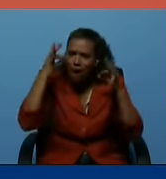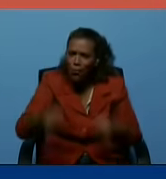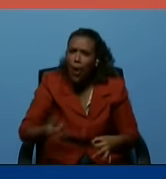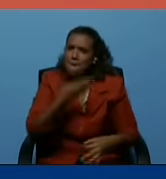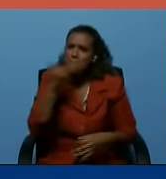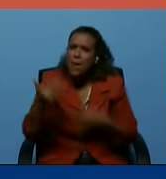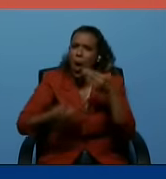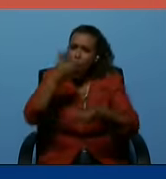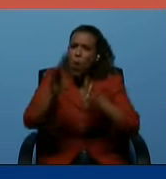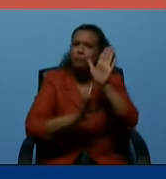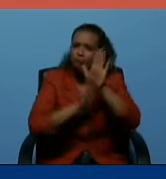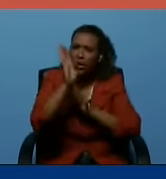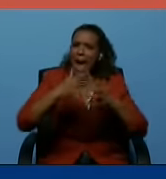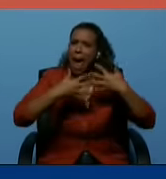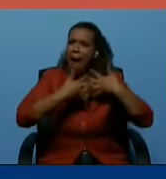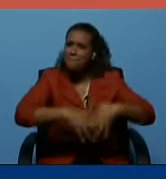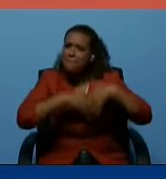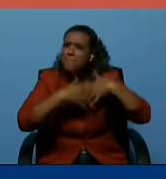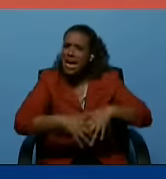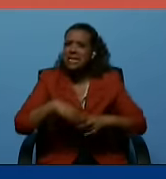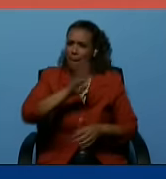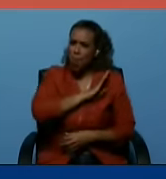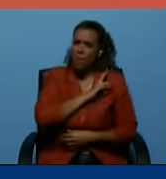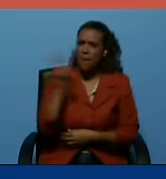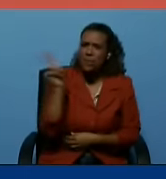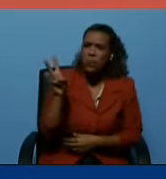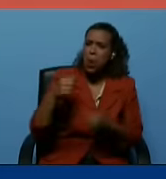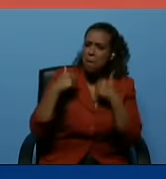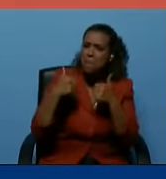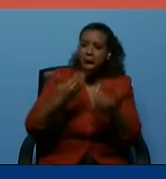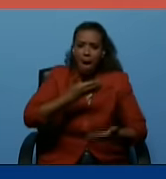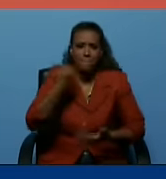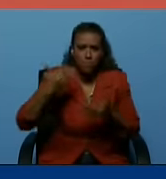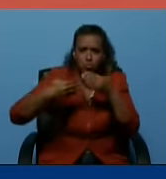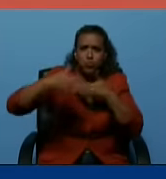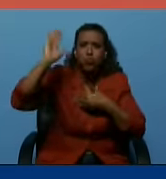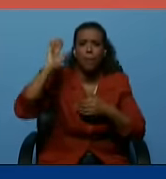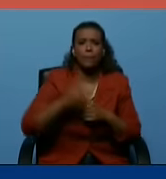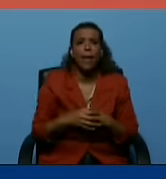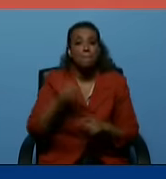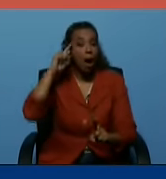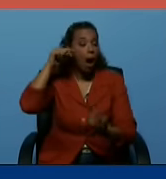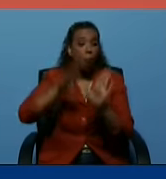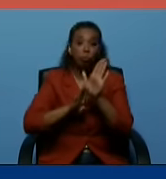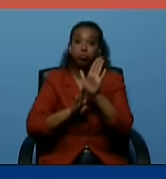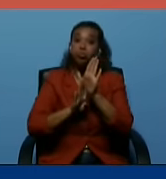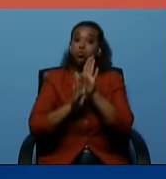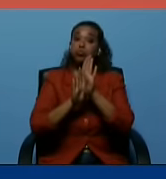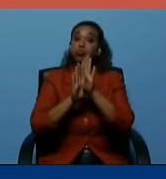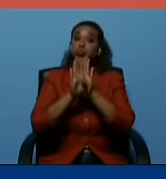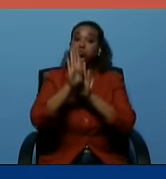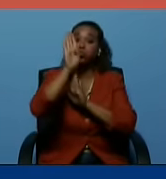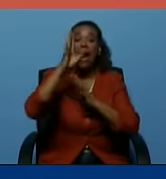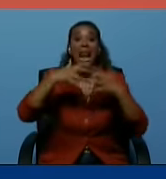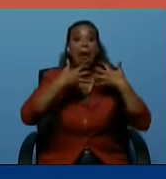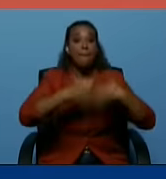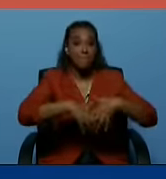cada vez mejor, y lo que viene para adelante es mejor. Vamos en alta, en la industria también.